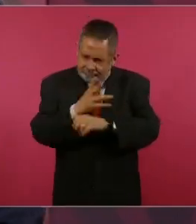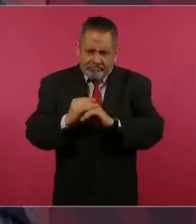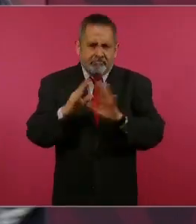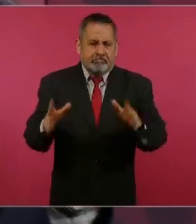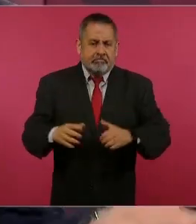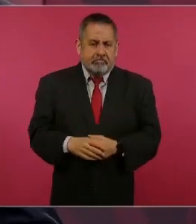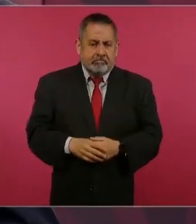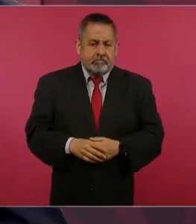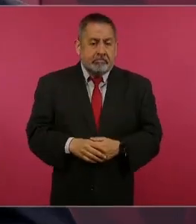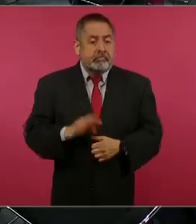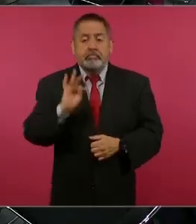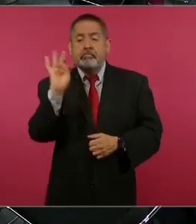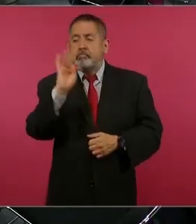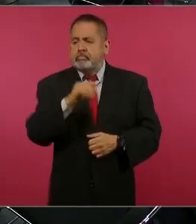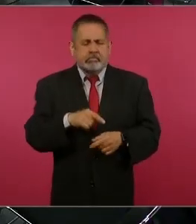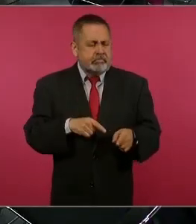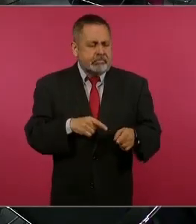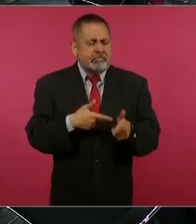porque si no,